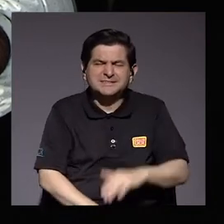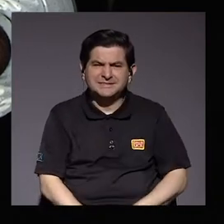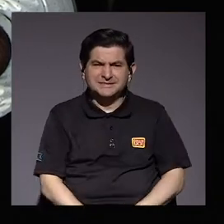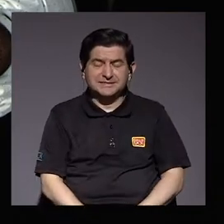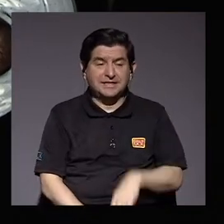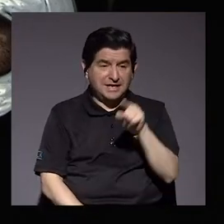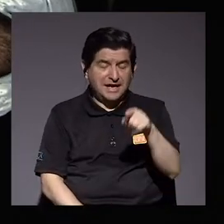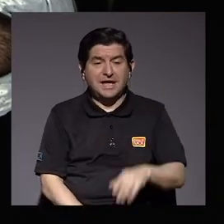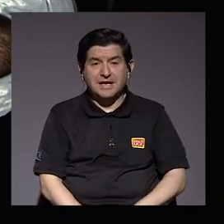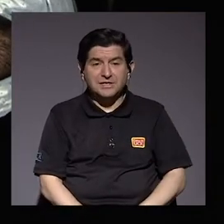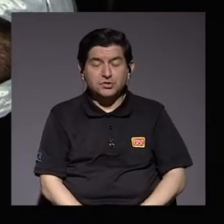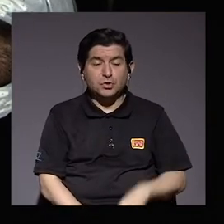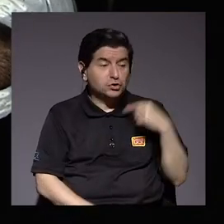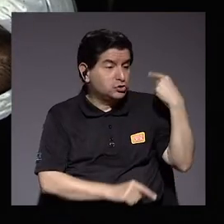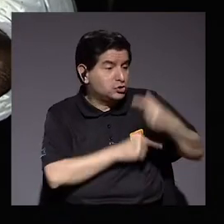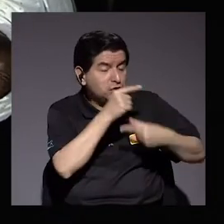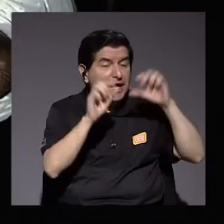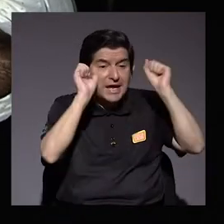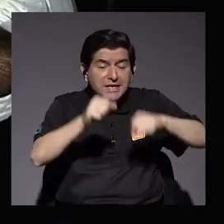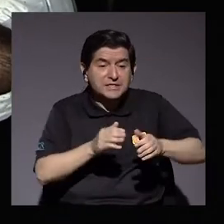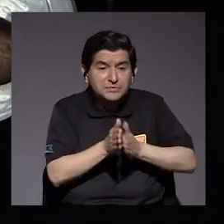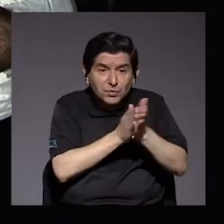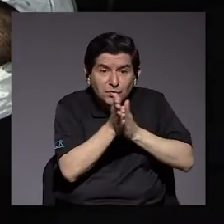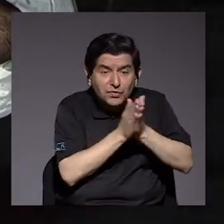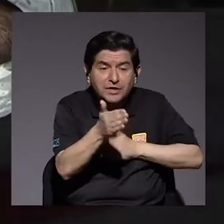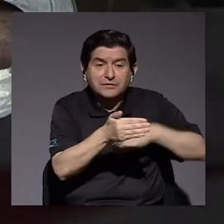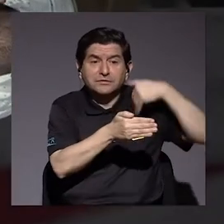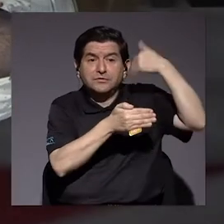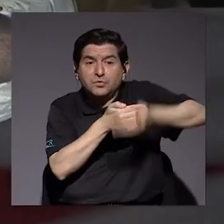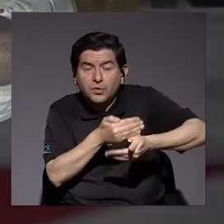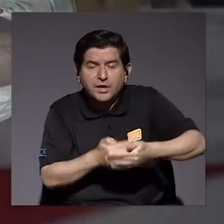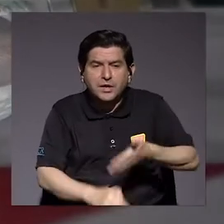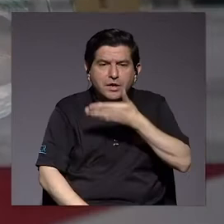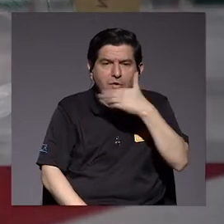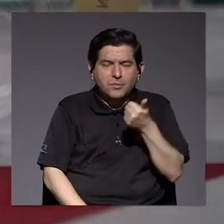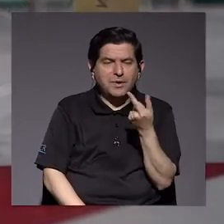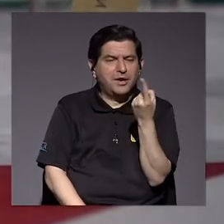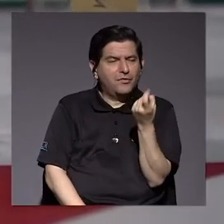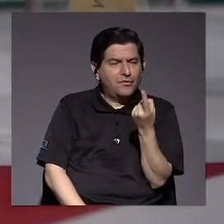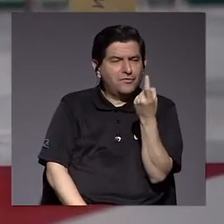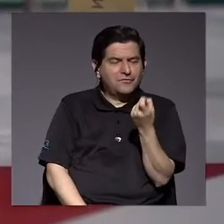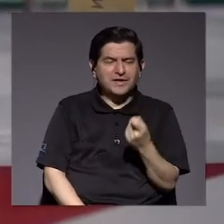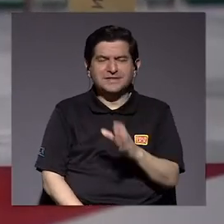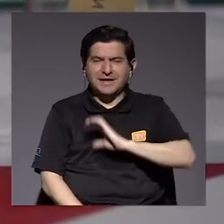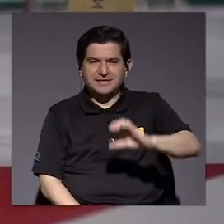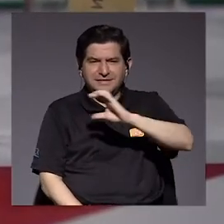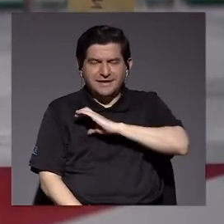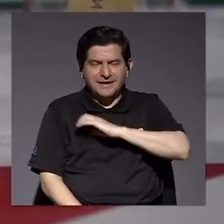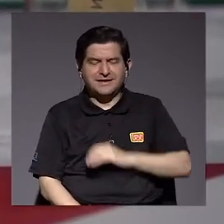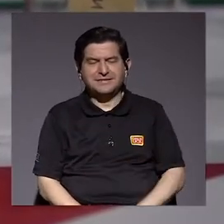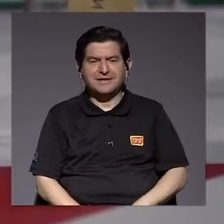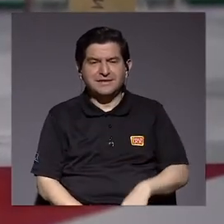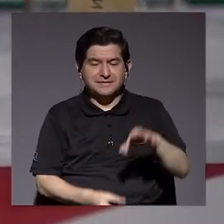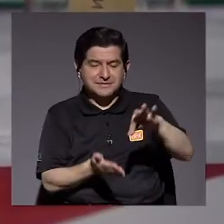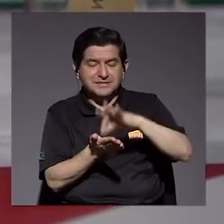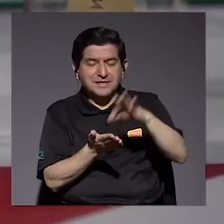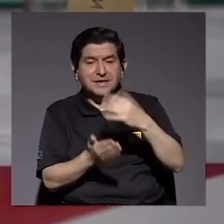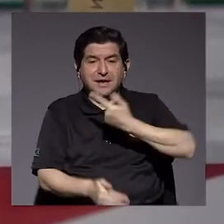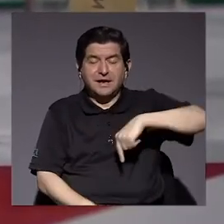Porque son el banco de genes al que en un futuro se le podrá echar mano para mejorar las falencias del cultivo de frijol que consumimos.